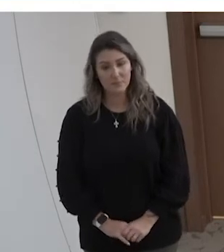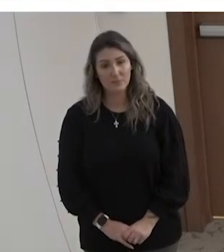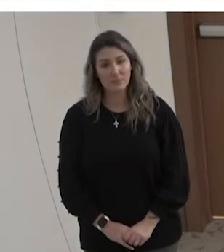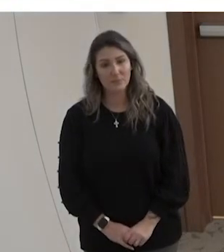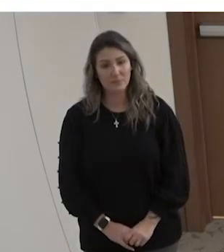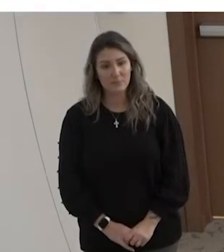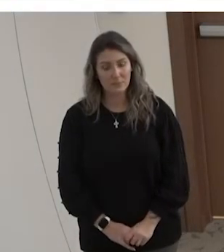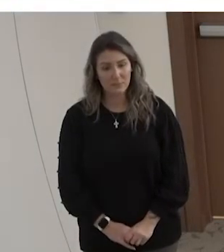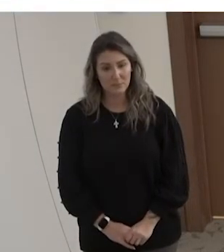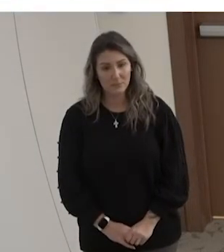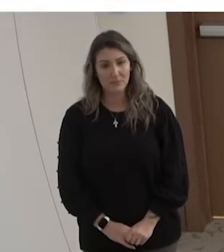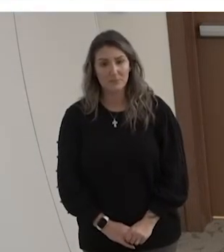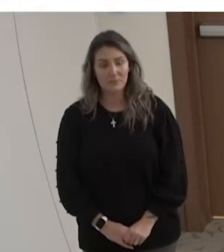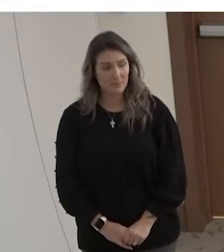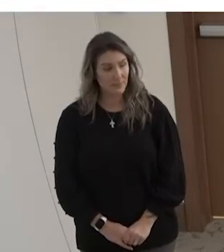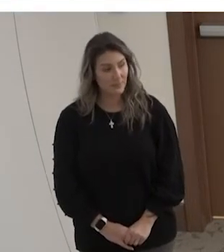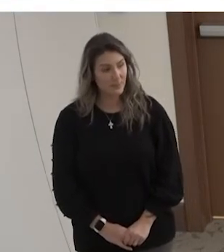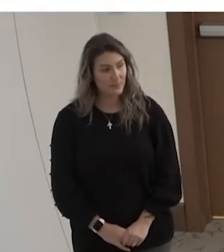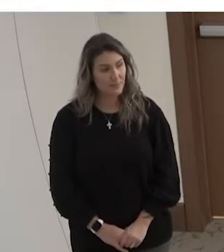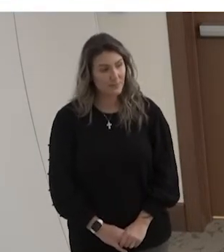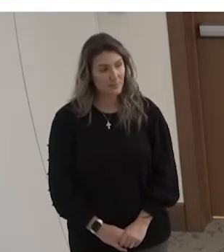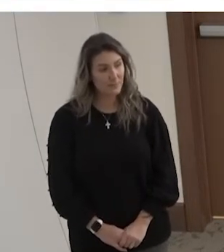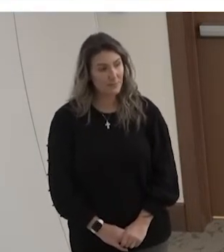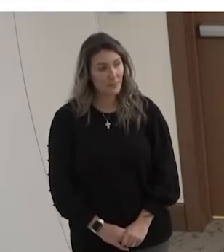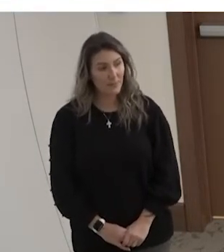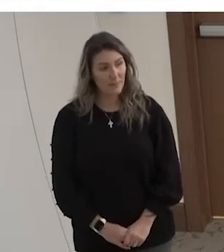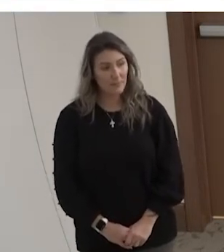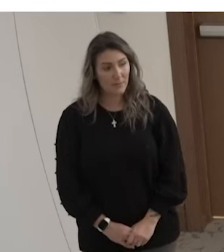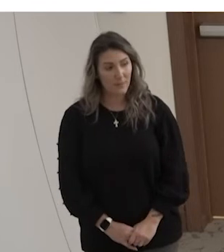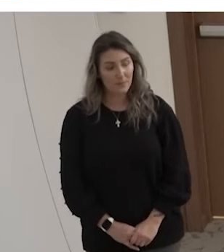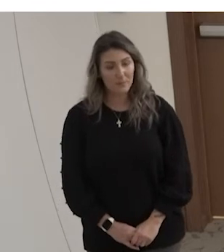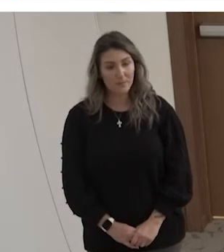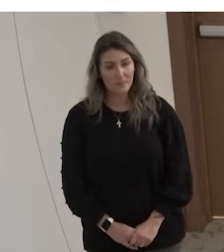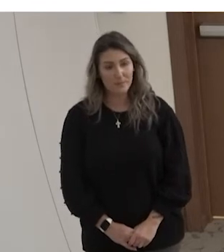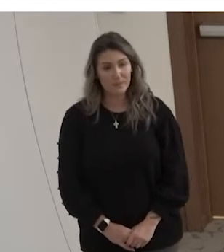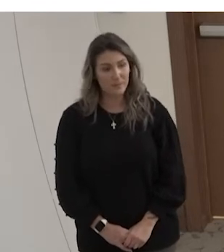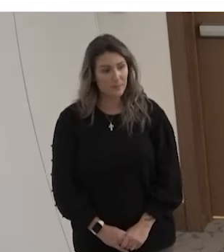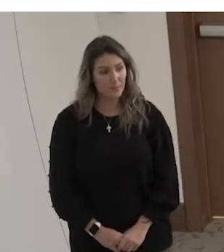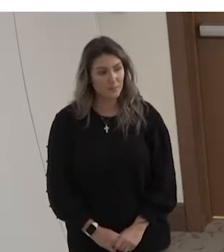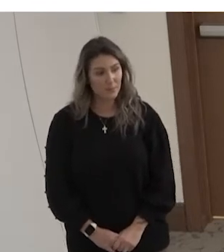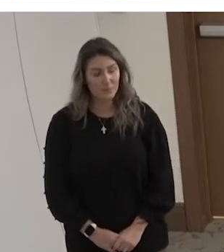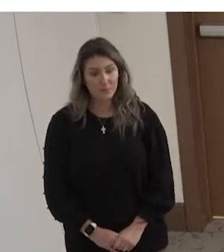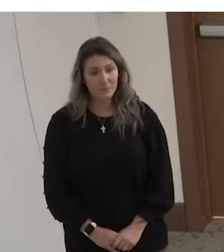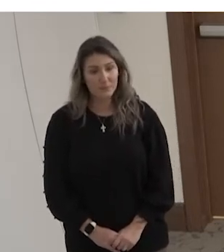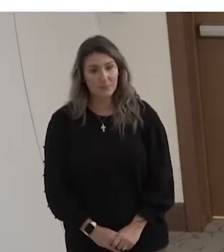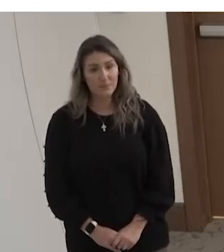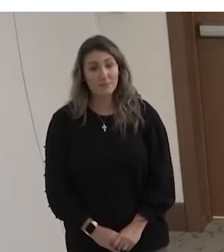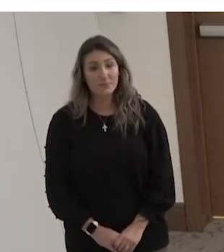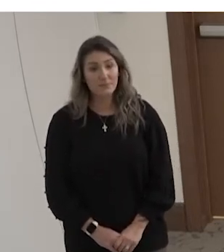vacuna o inflamación del músculo del corazón, el miocardio.